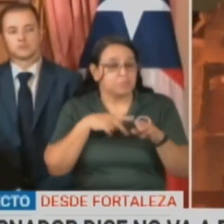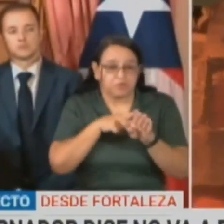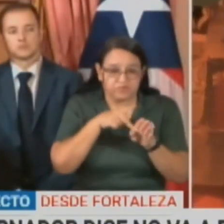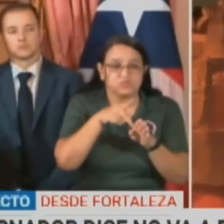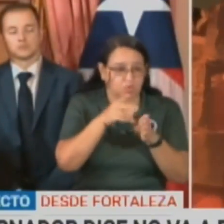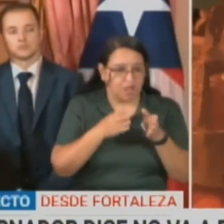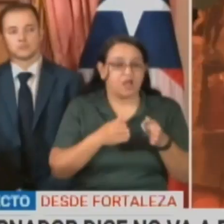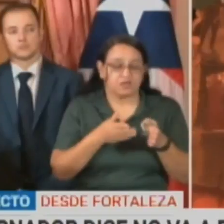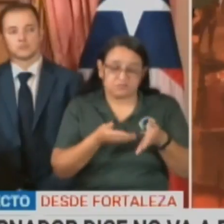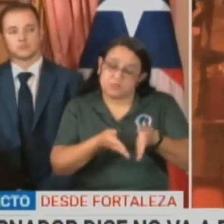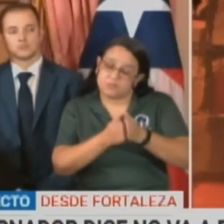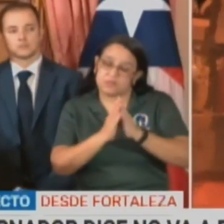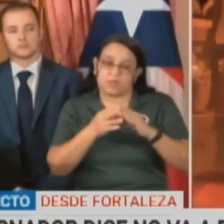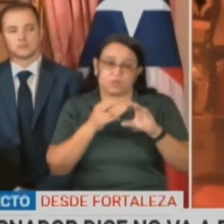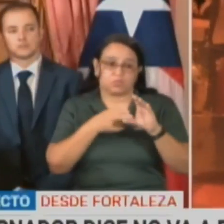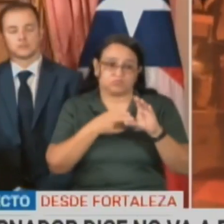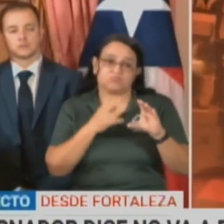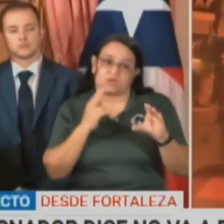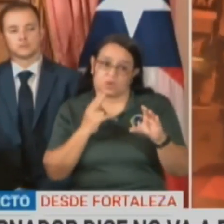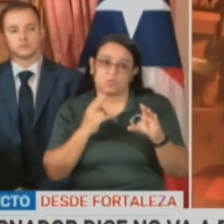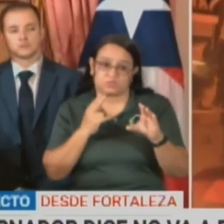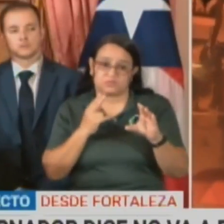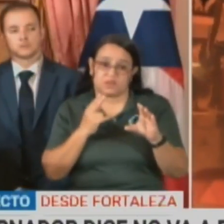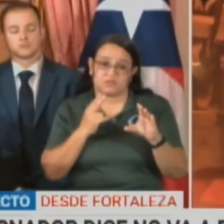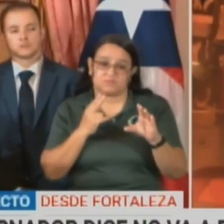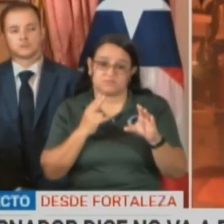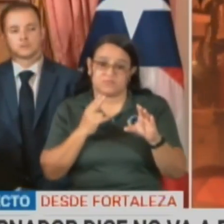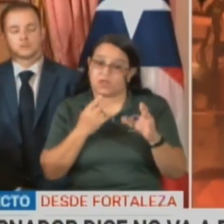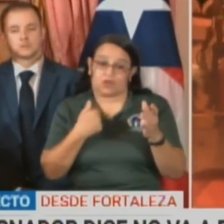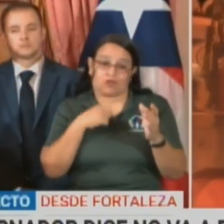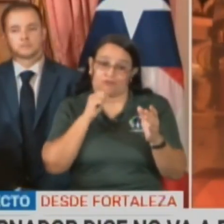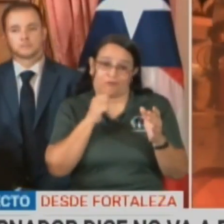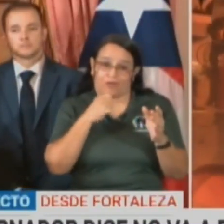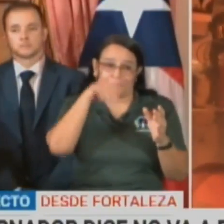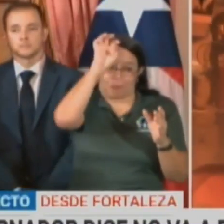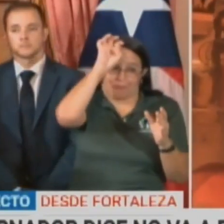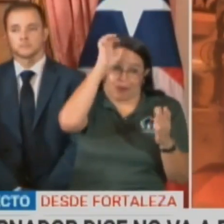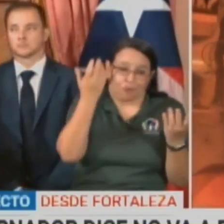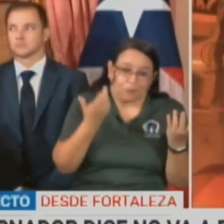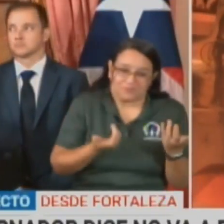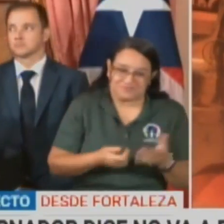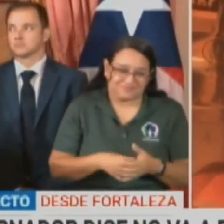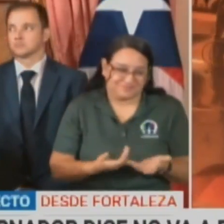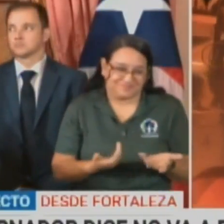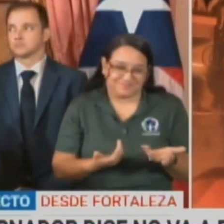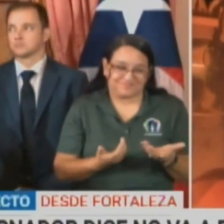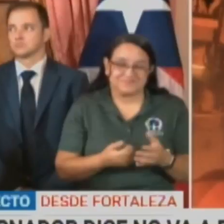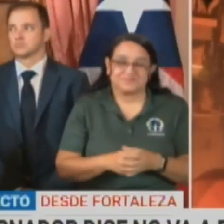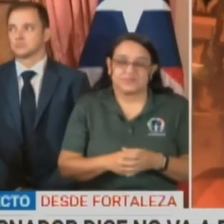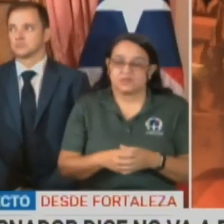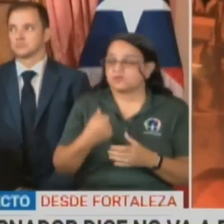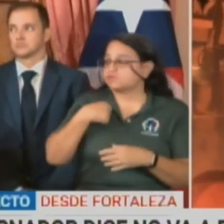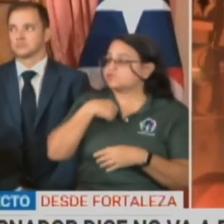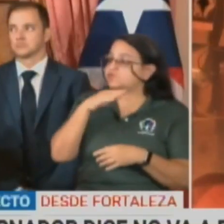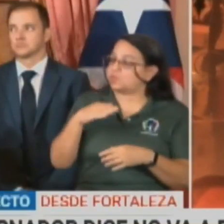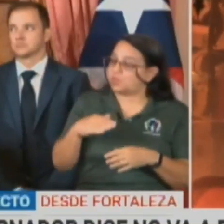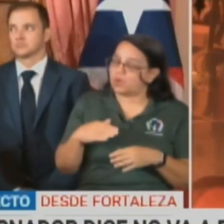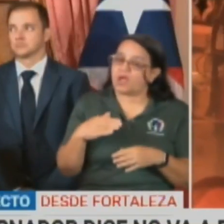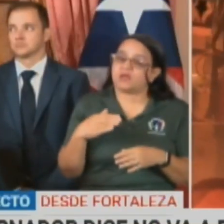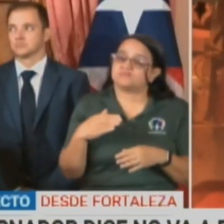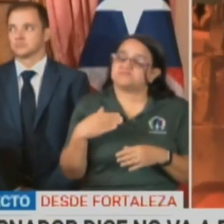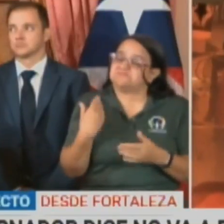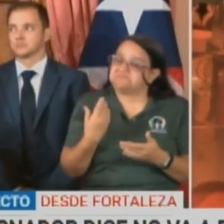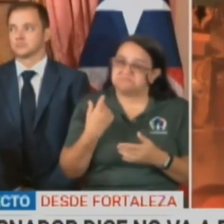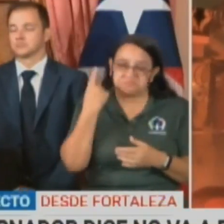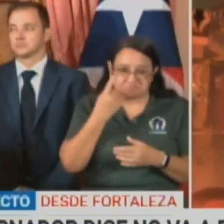han pedido su renuncia. Es decir, no son los pelú acostumbrados, como dicen. Sí, y yo nunca, ¿verdad? Yo nunca tiendo a